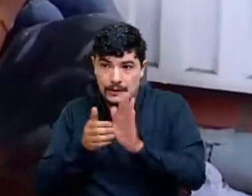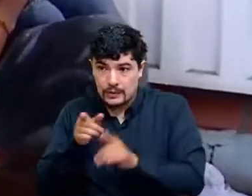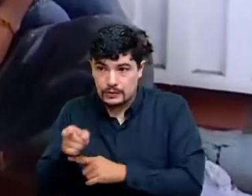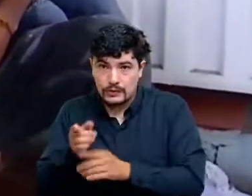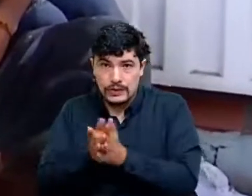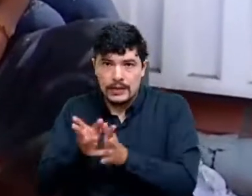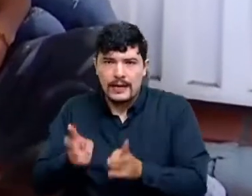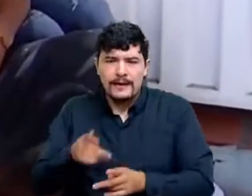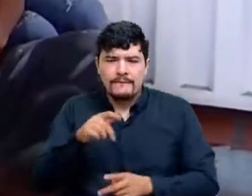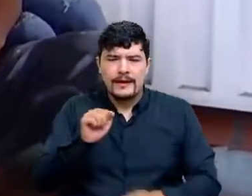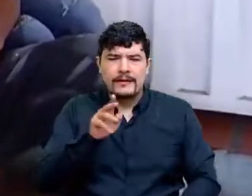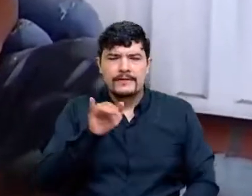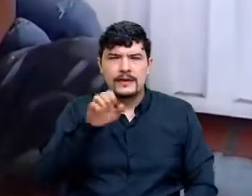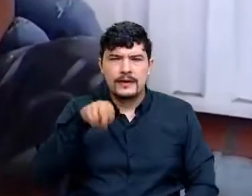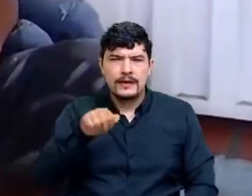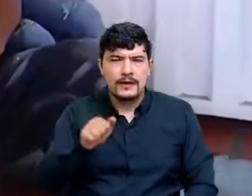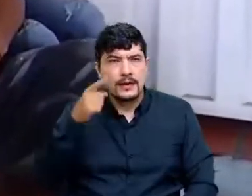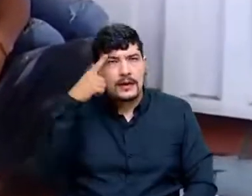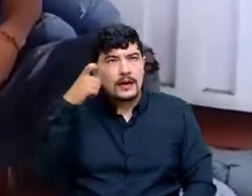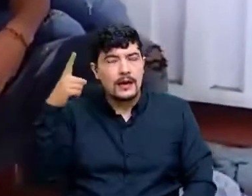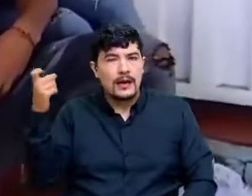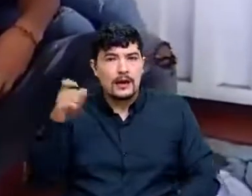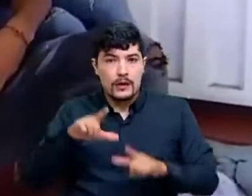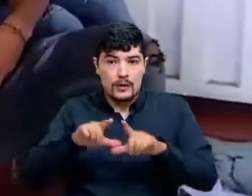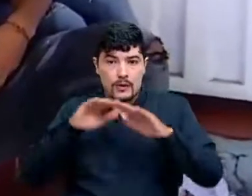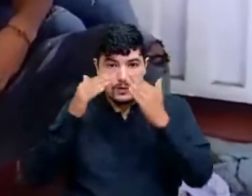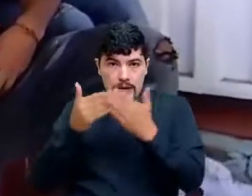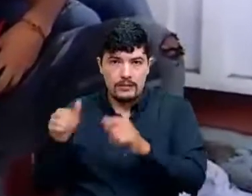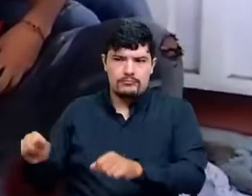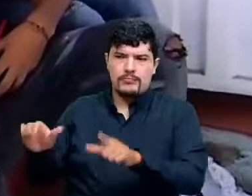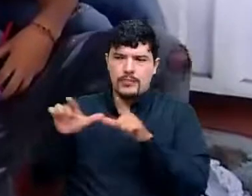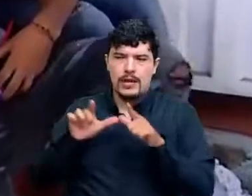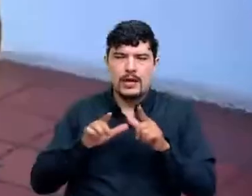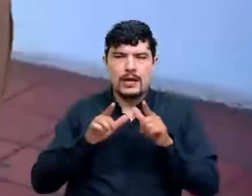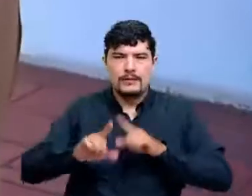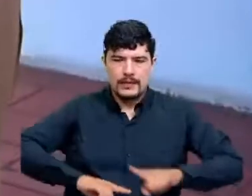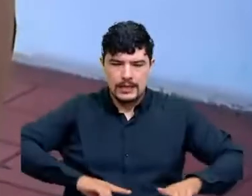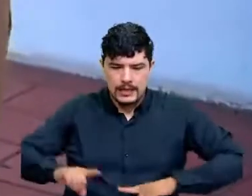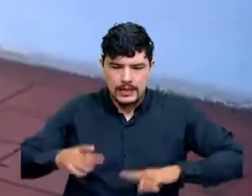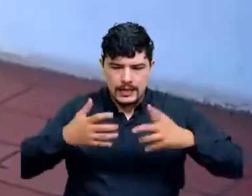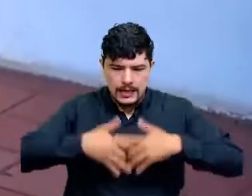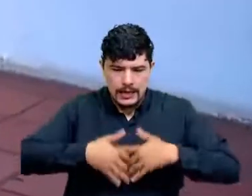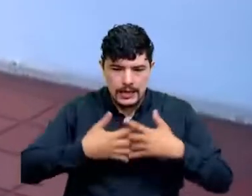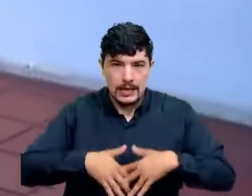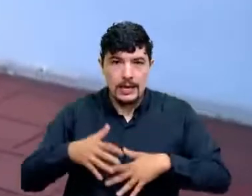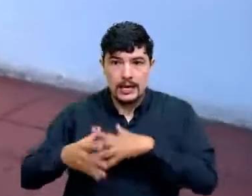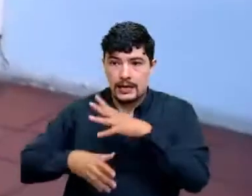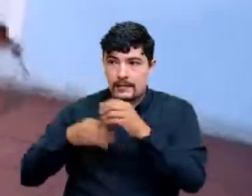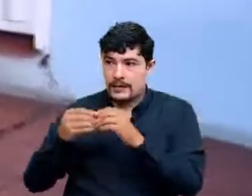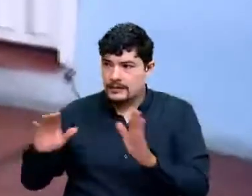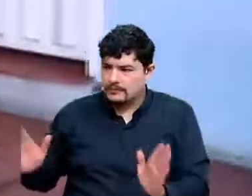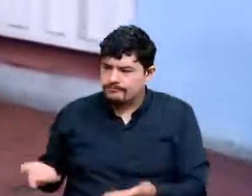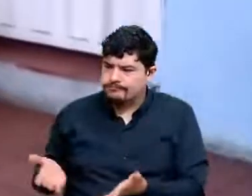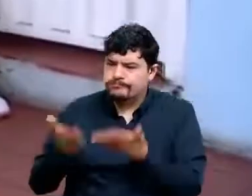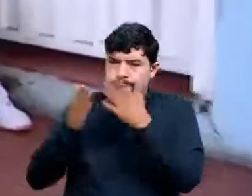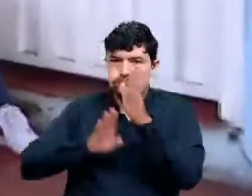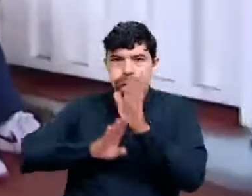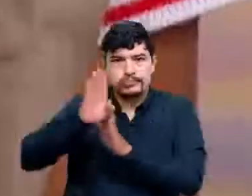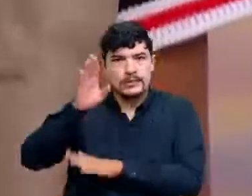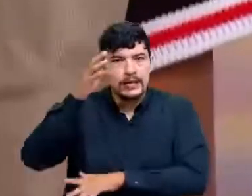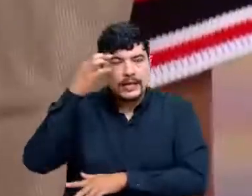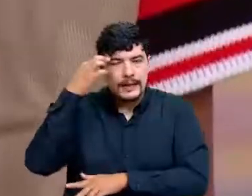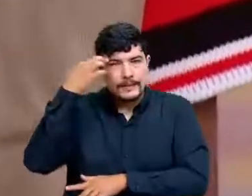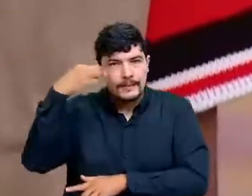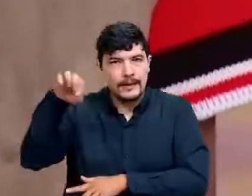Fabiana sueña con graduarse del colegio, estudiar administración de empresas y convertirse en una gran emprendedora y empresaria llena